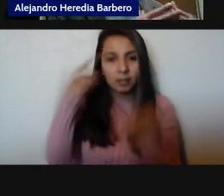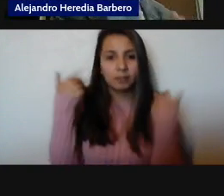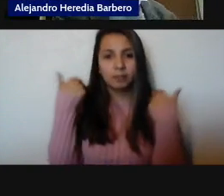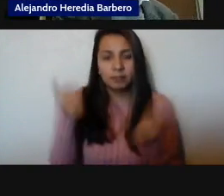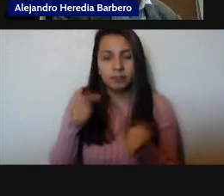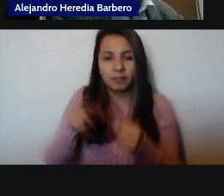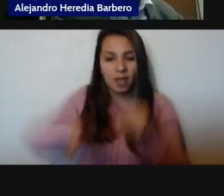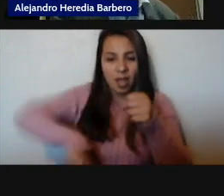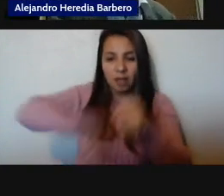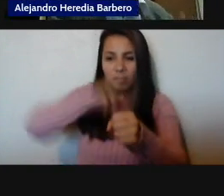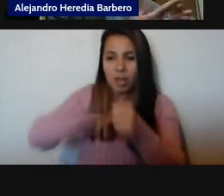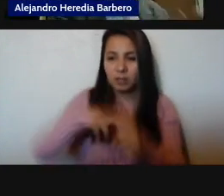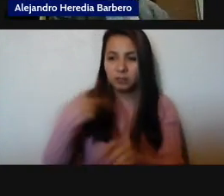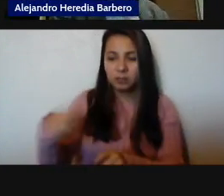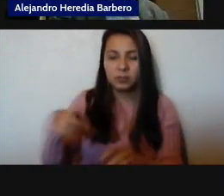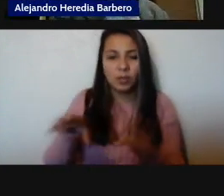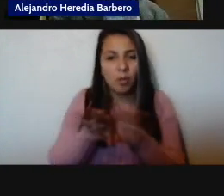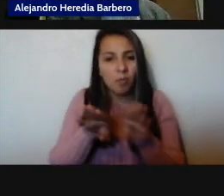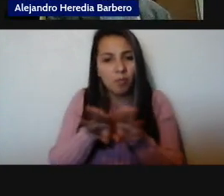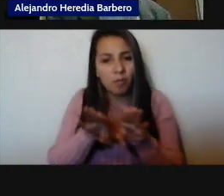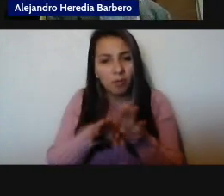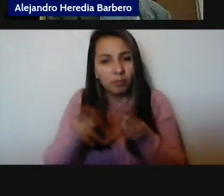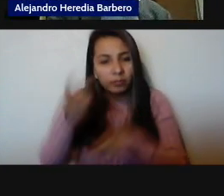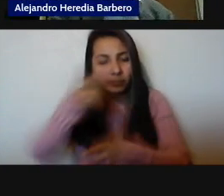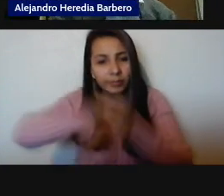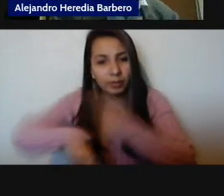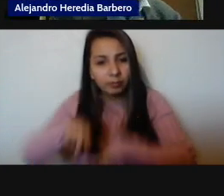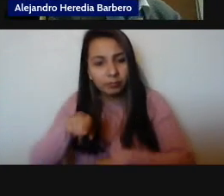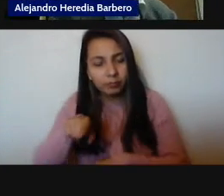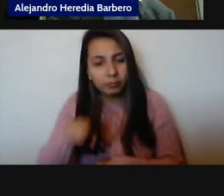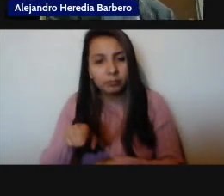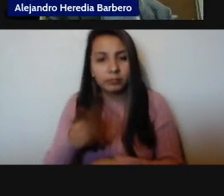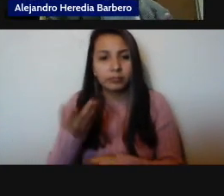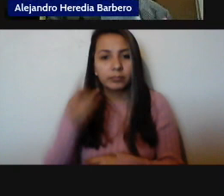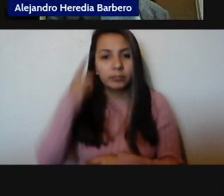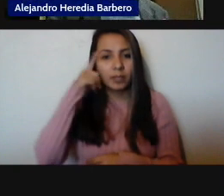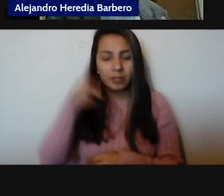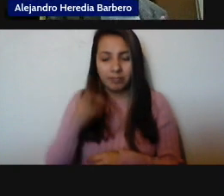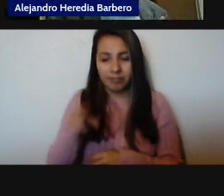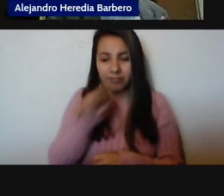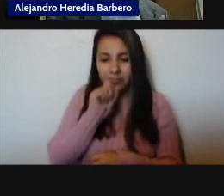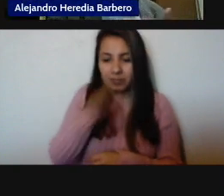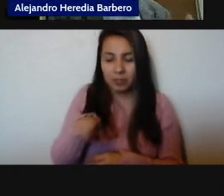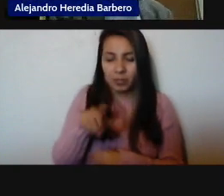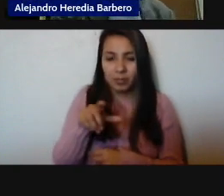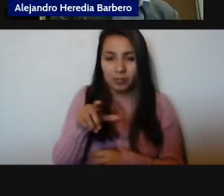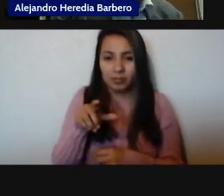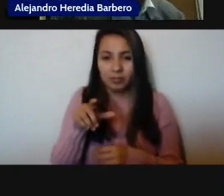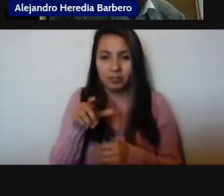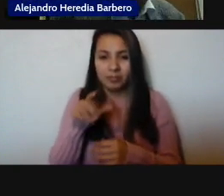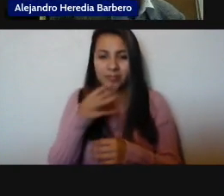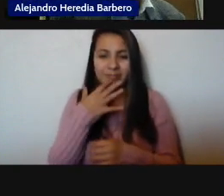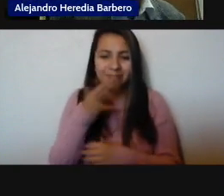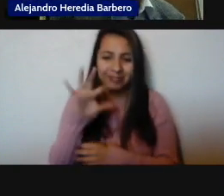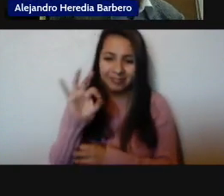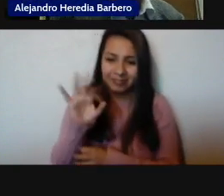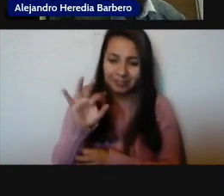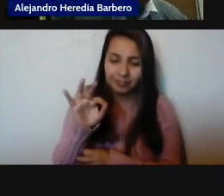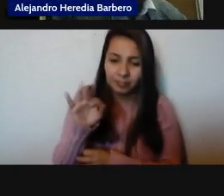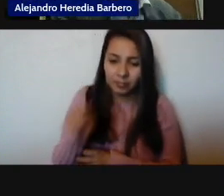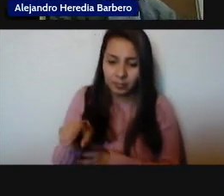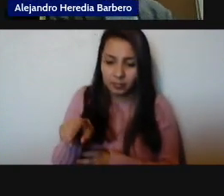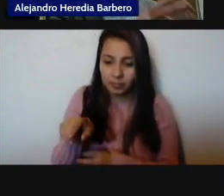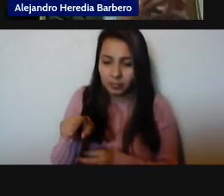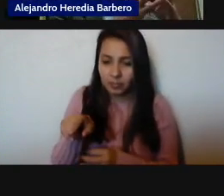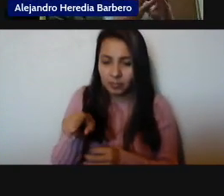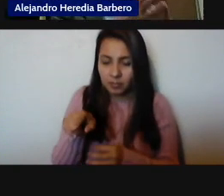estamos trabajando para entender cuáles son los procedimientos de la misma naturaleza no biológica para volver estos compuestos, como